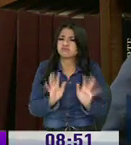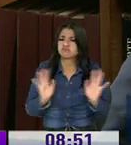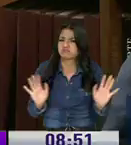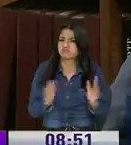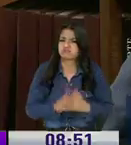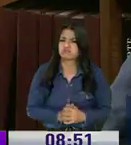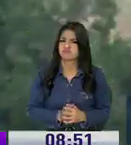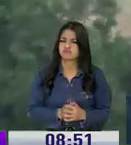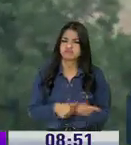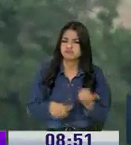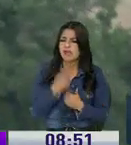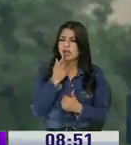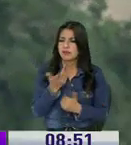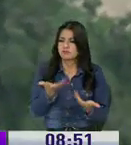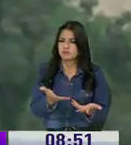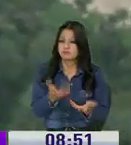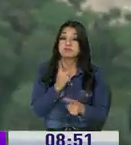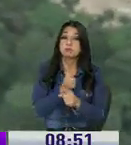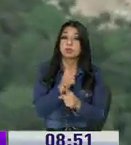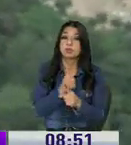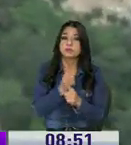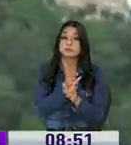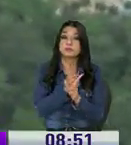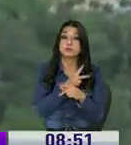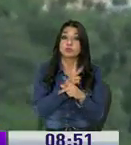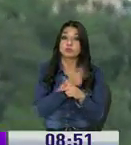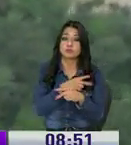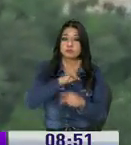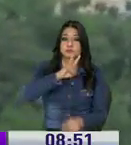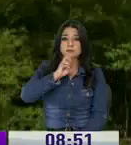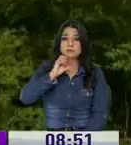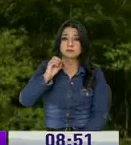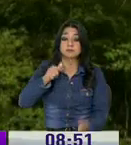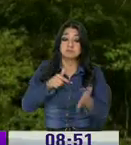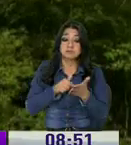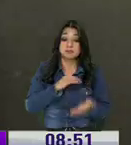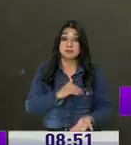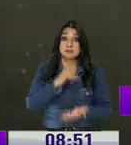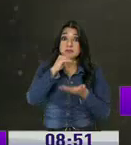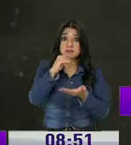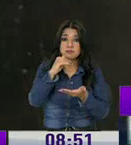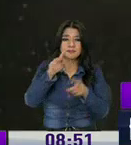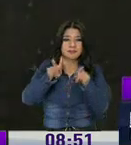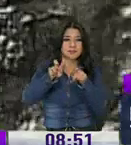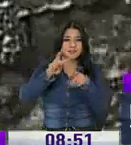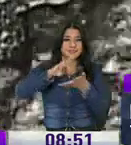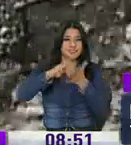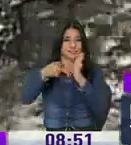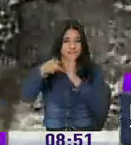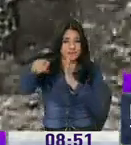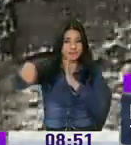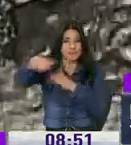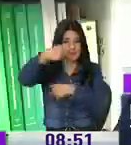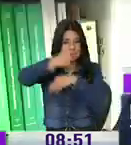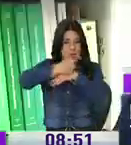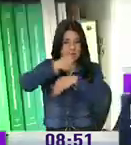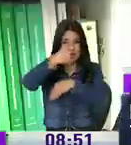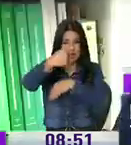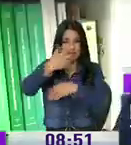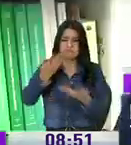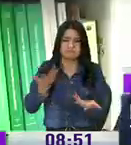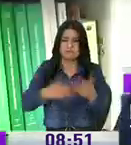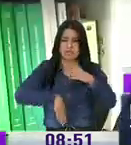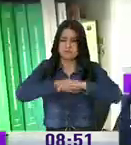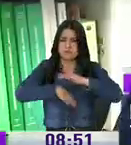hay retaliaciones. De ahí que la expectativa de producir 700.000 barriles no tendría nada que ver con las cuotas fijadas por la OPEP. Cuando